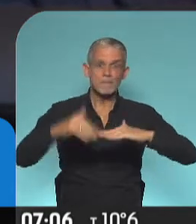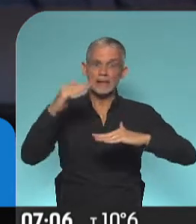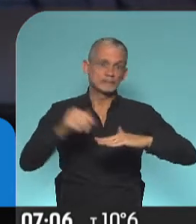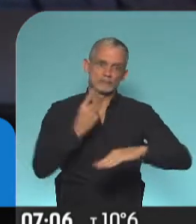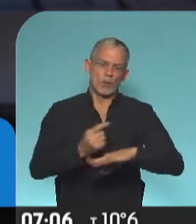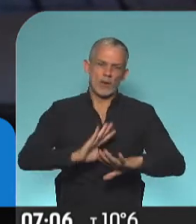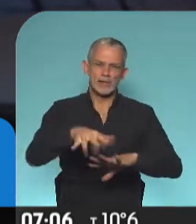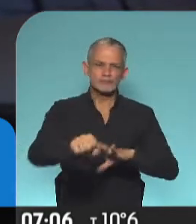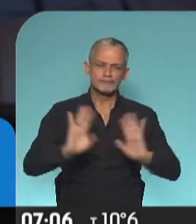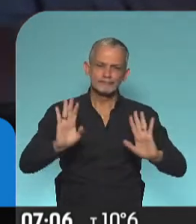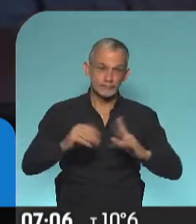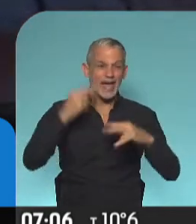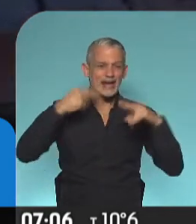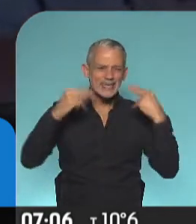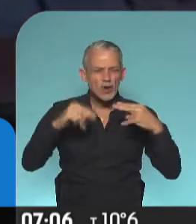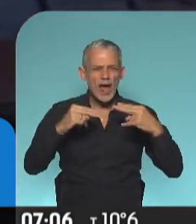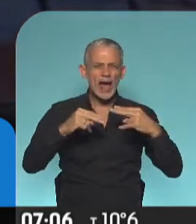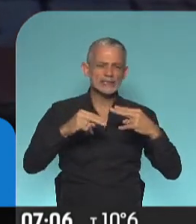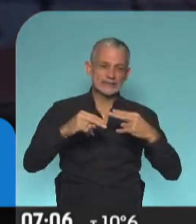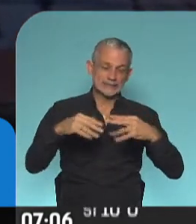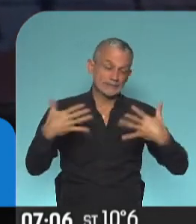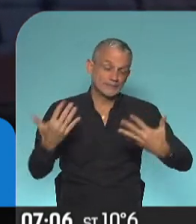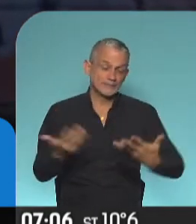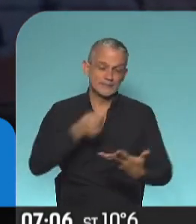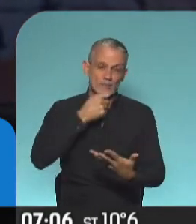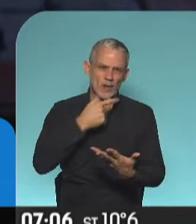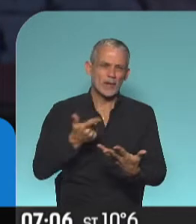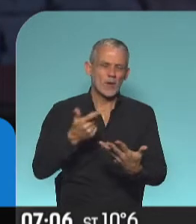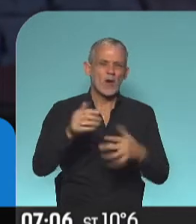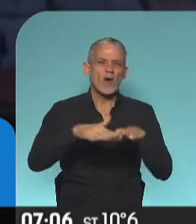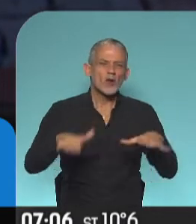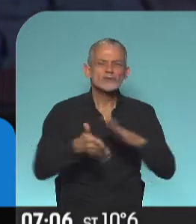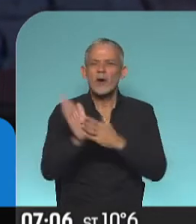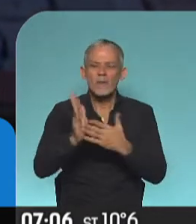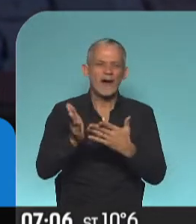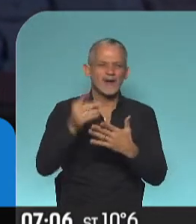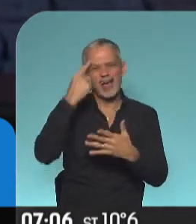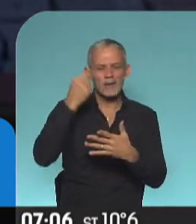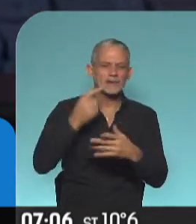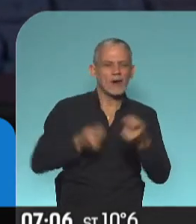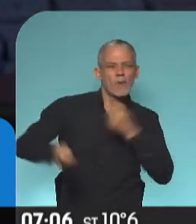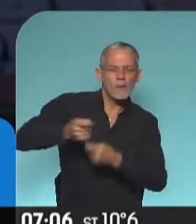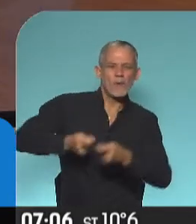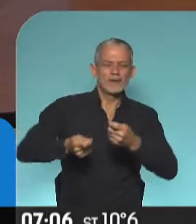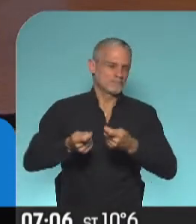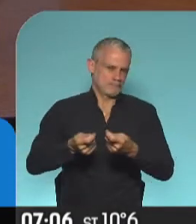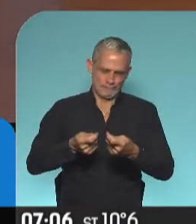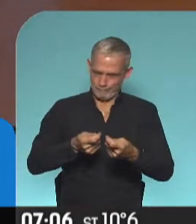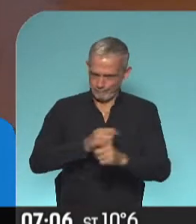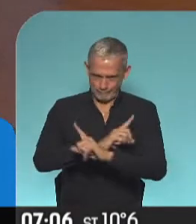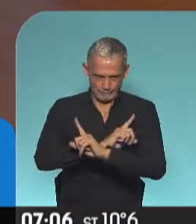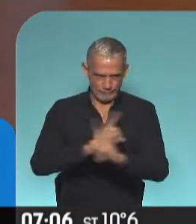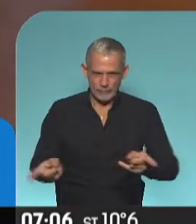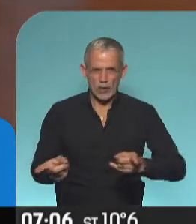distritos. Restaurants, bueno, los chicos que muchas veces van a la costa pensando en ir a un boliche, a bailar, esto tampoco va a